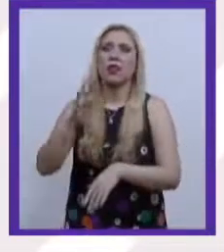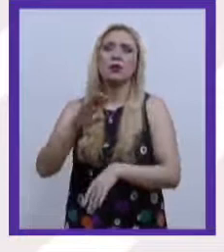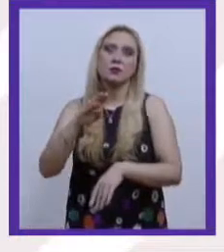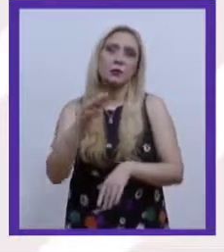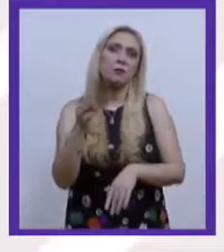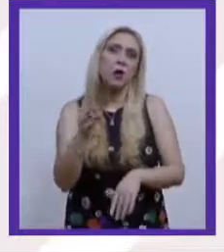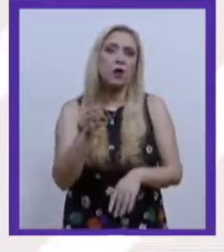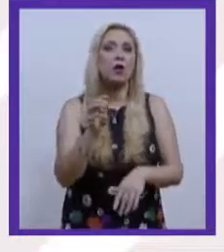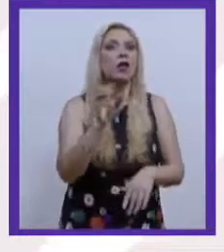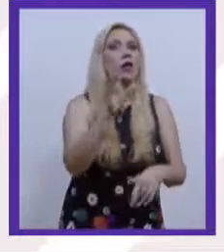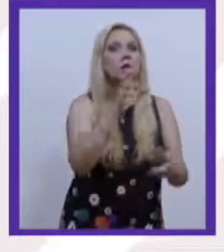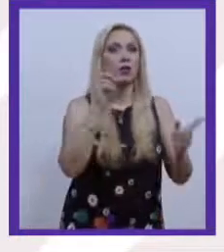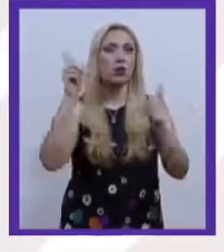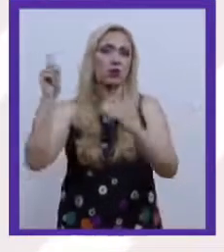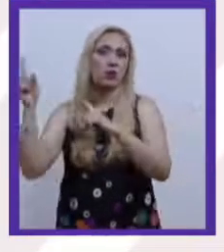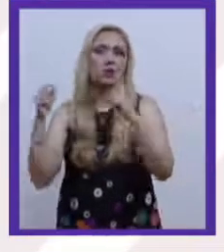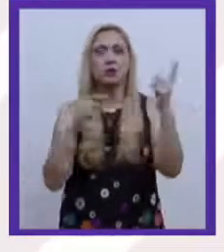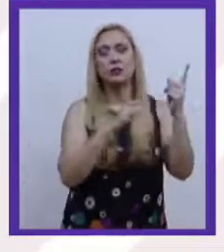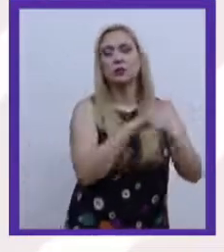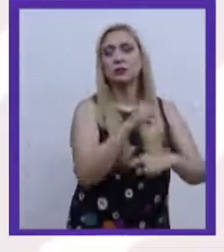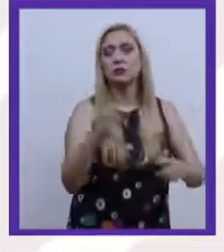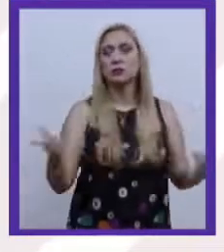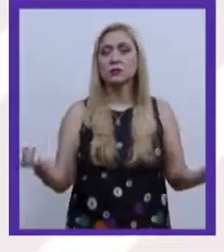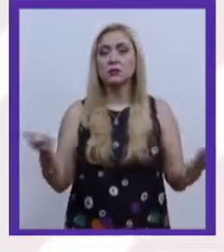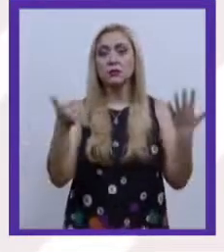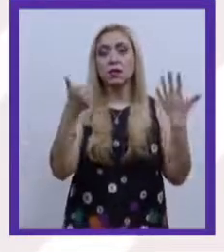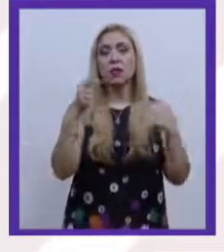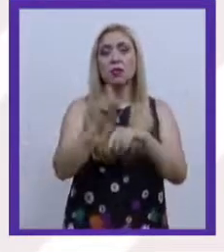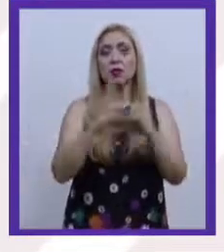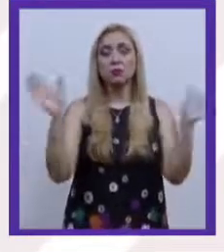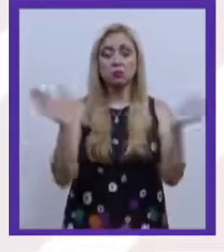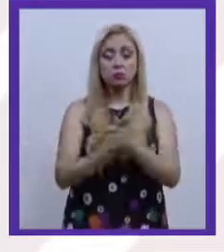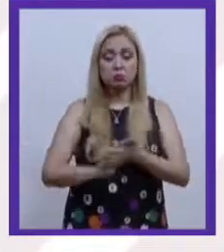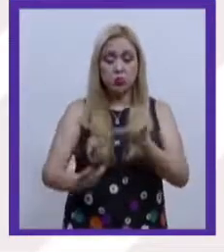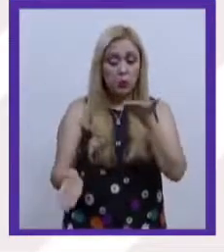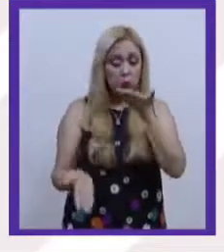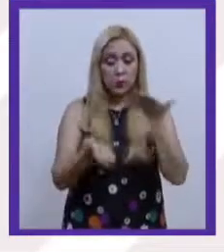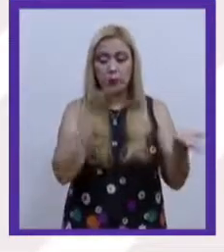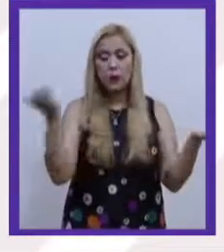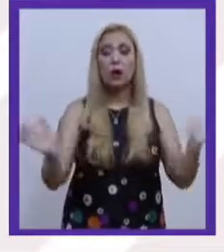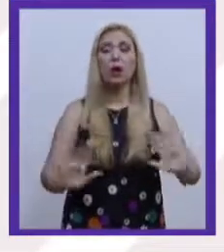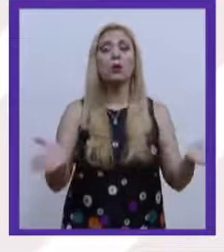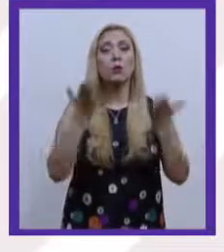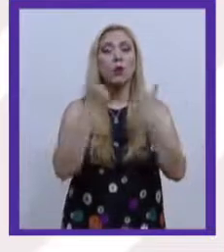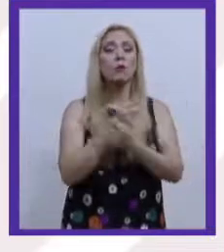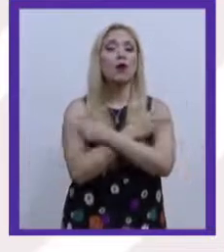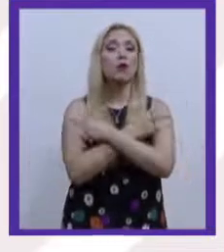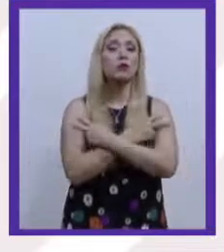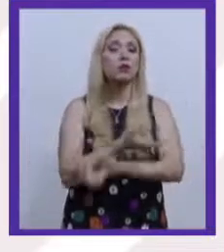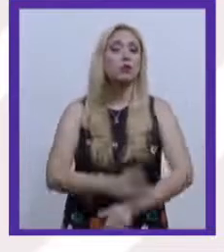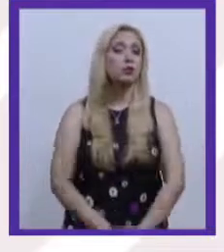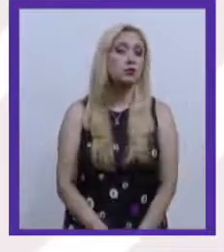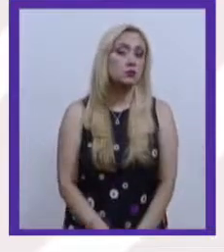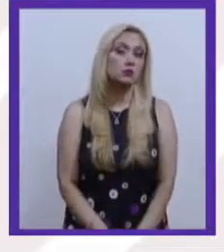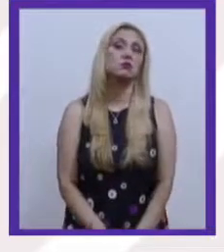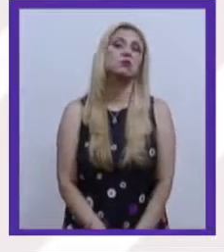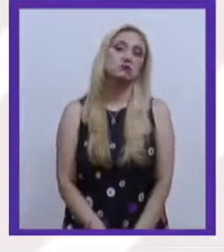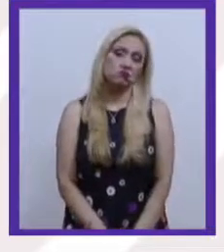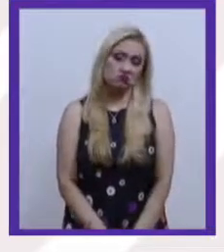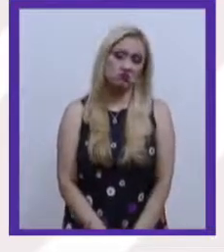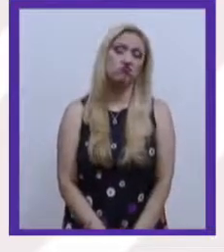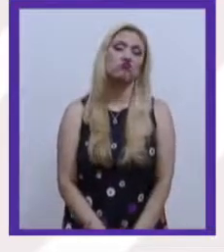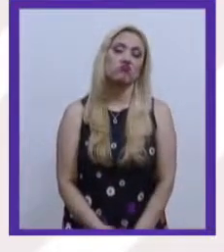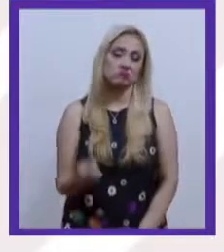día de vacaciones porque tal, entonces se acaban los 6 días y se acabó el asunto, no tienen vacaciones para nada. Sí, hasta